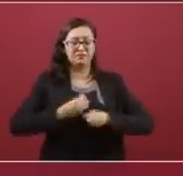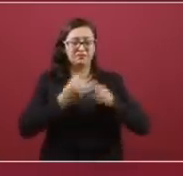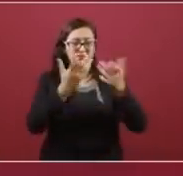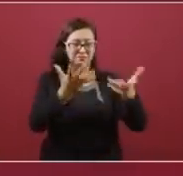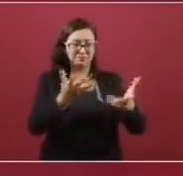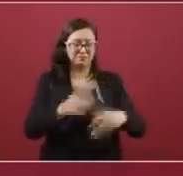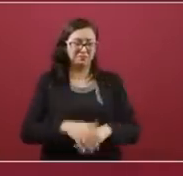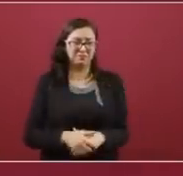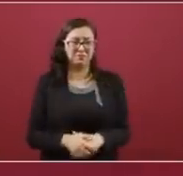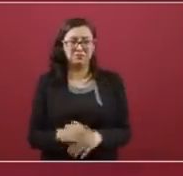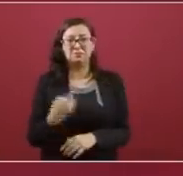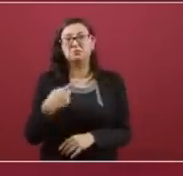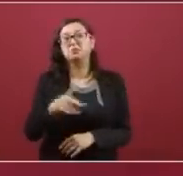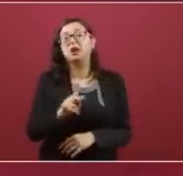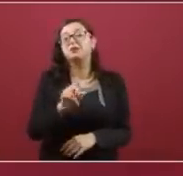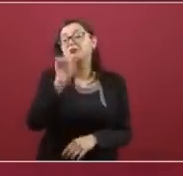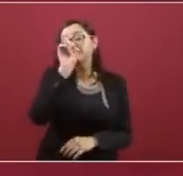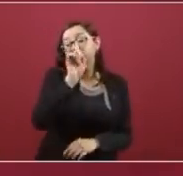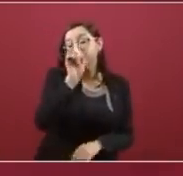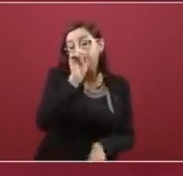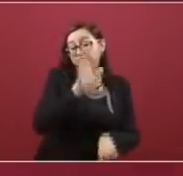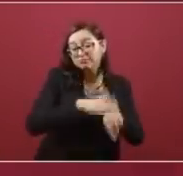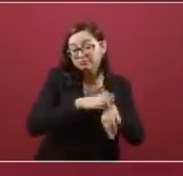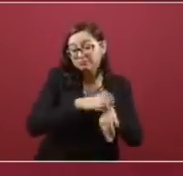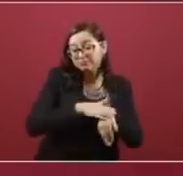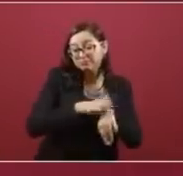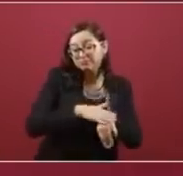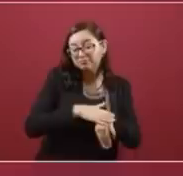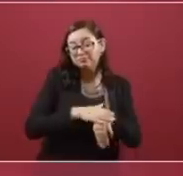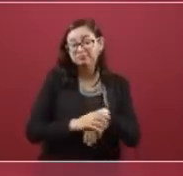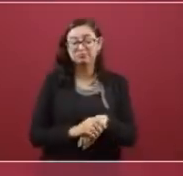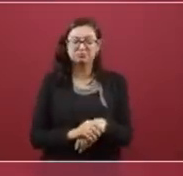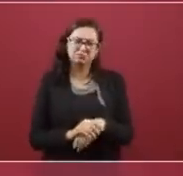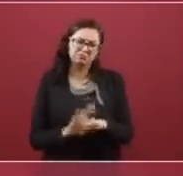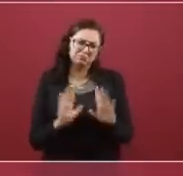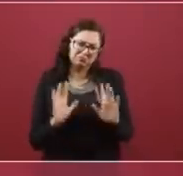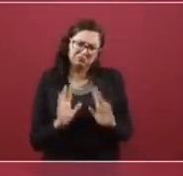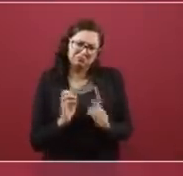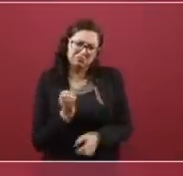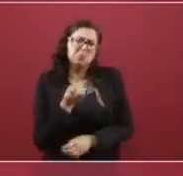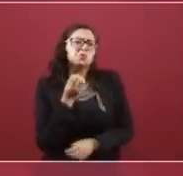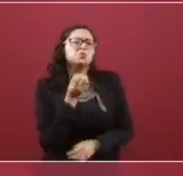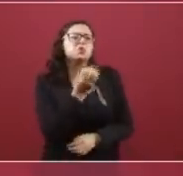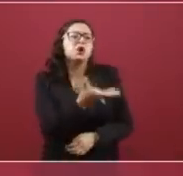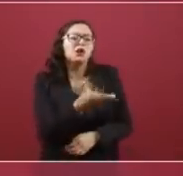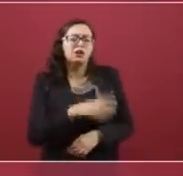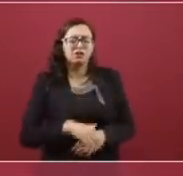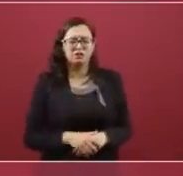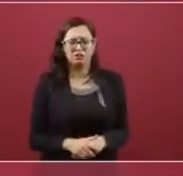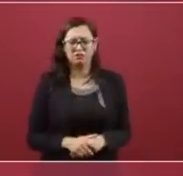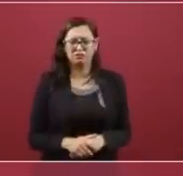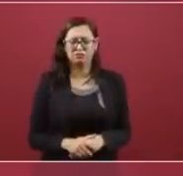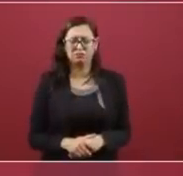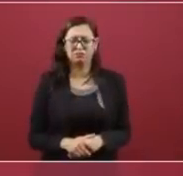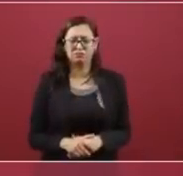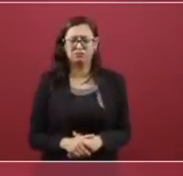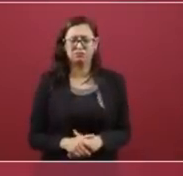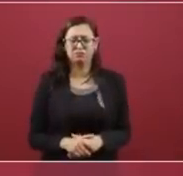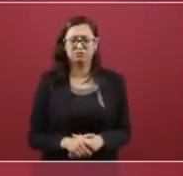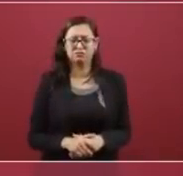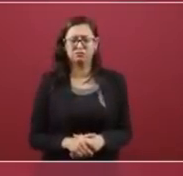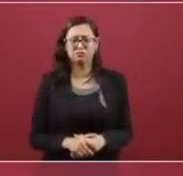Pero pues un consejo no está mal, ¿no? La vez pasada